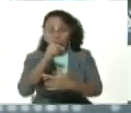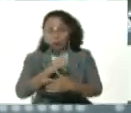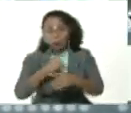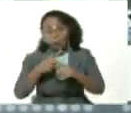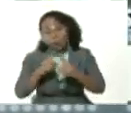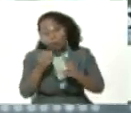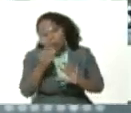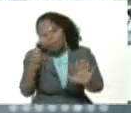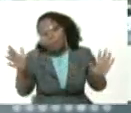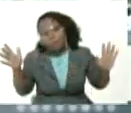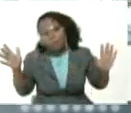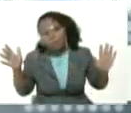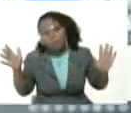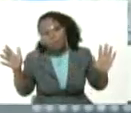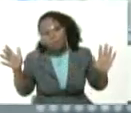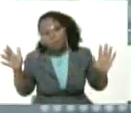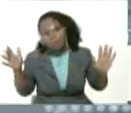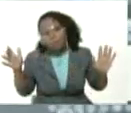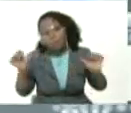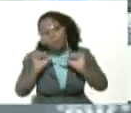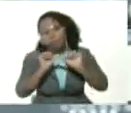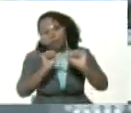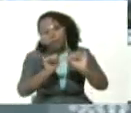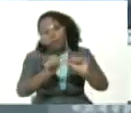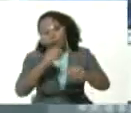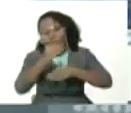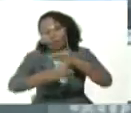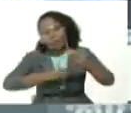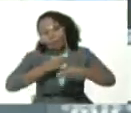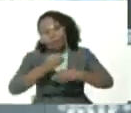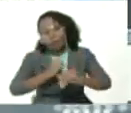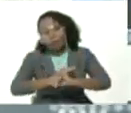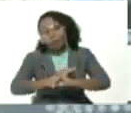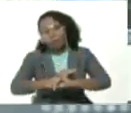bueno, sigo diciendo,